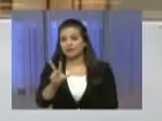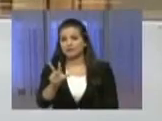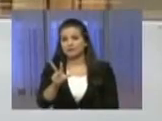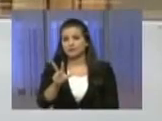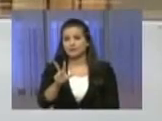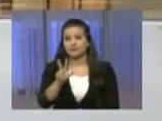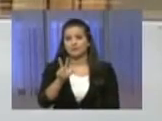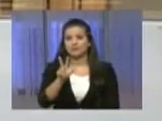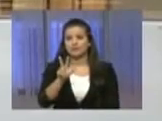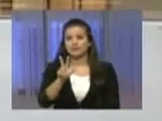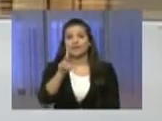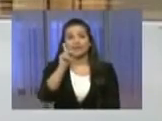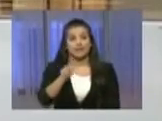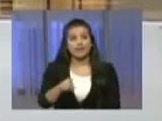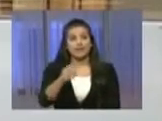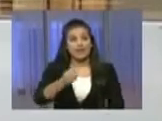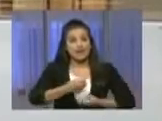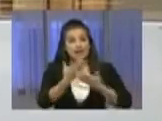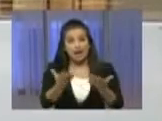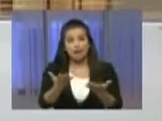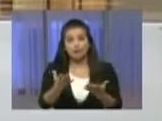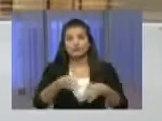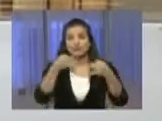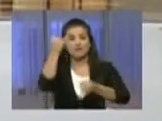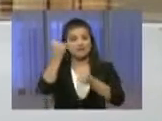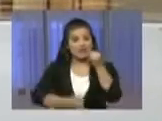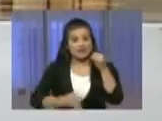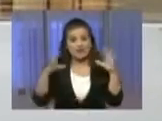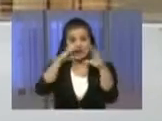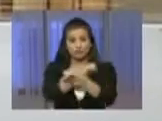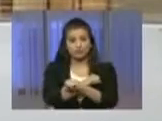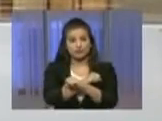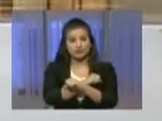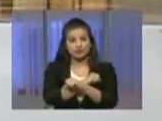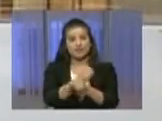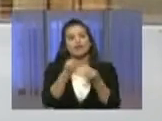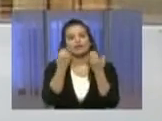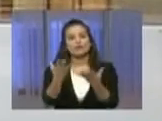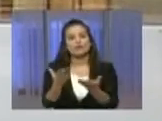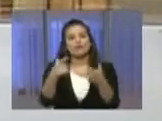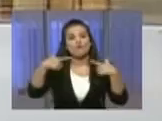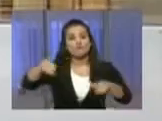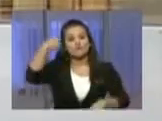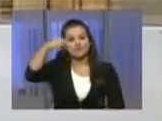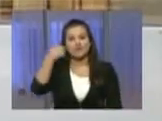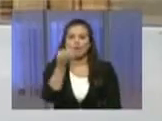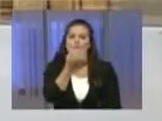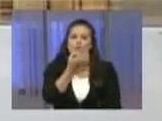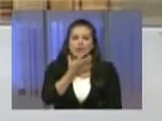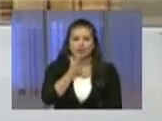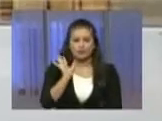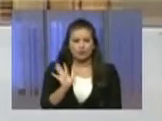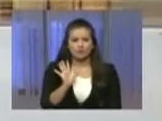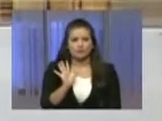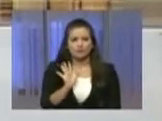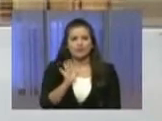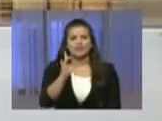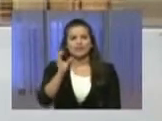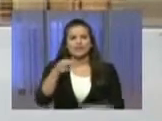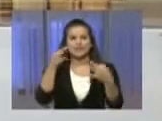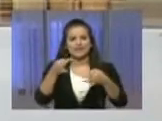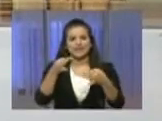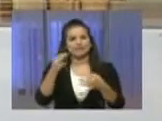les regalo como final de esta noche les regalo un video bien hermoso que lleva la Consigna que nos